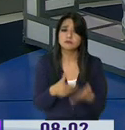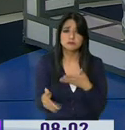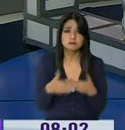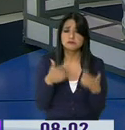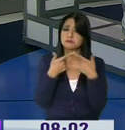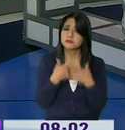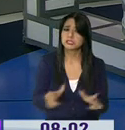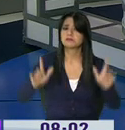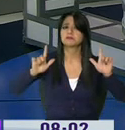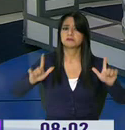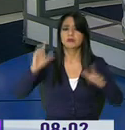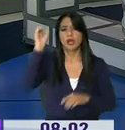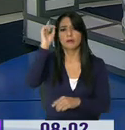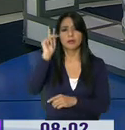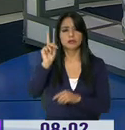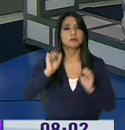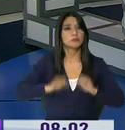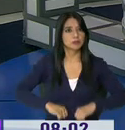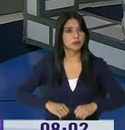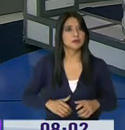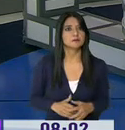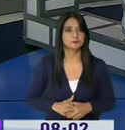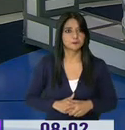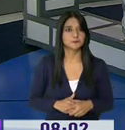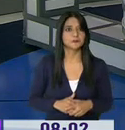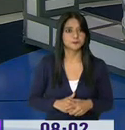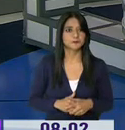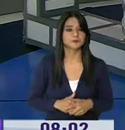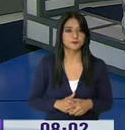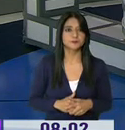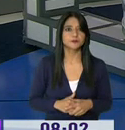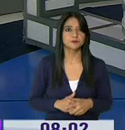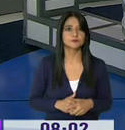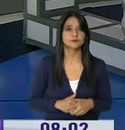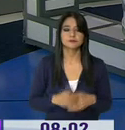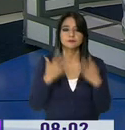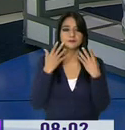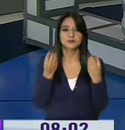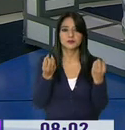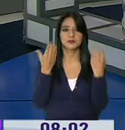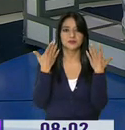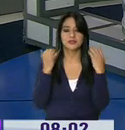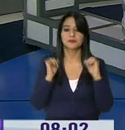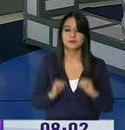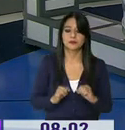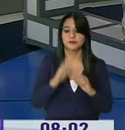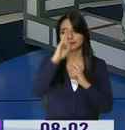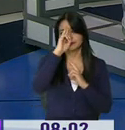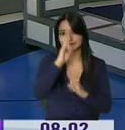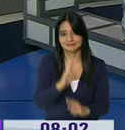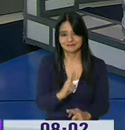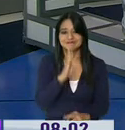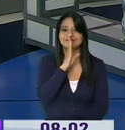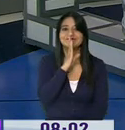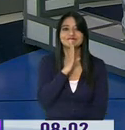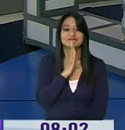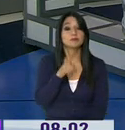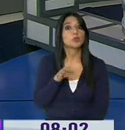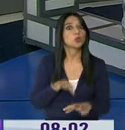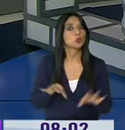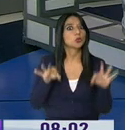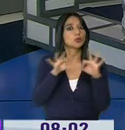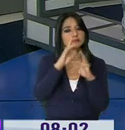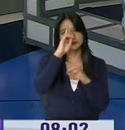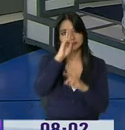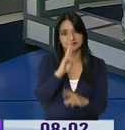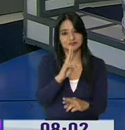diversas opiniones y uno está para expresarlas. Eso es lindo, ¿sí, así no? Que no olvidarse, por favor. Ser tolerantes también. Eso también. Uy, la tolerancia también me